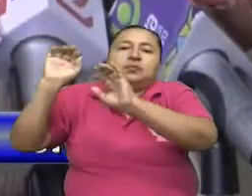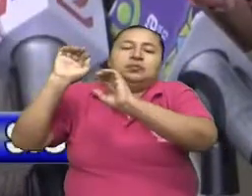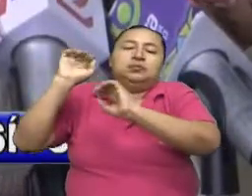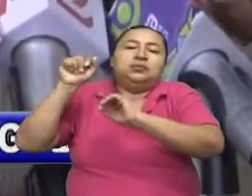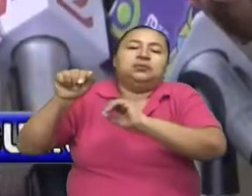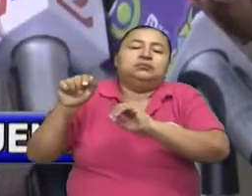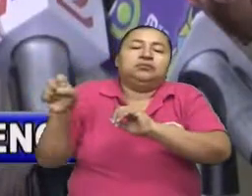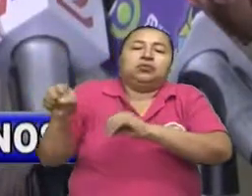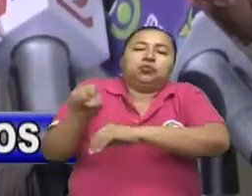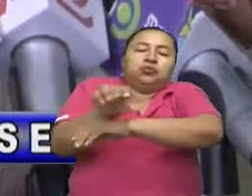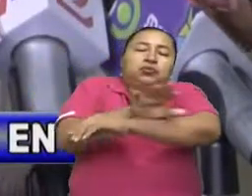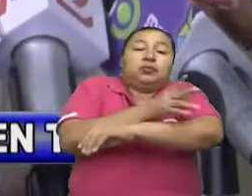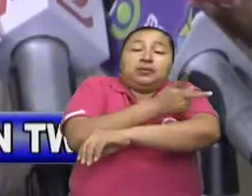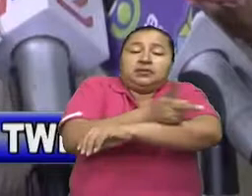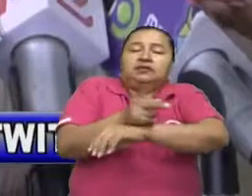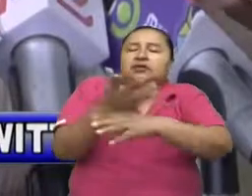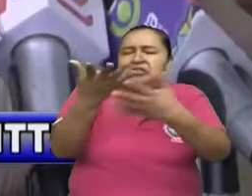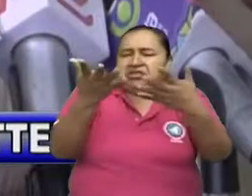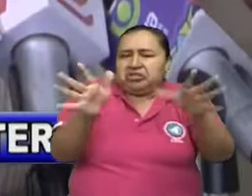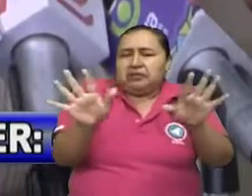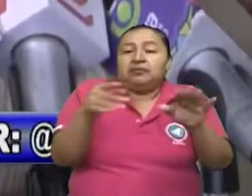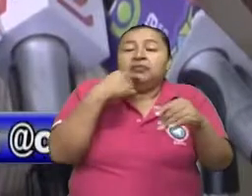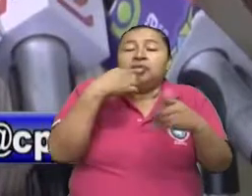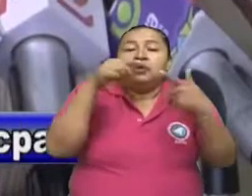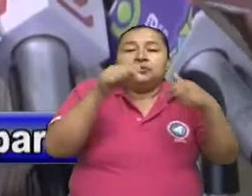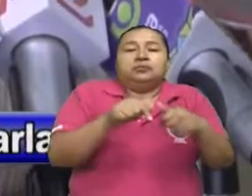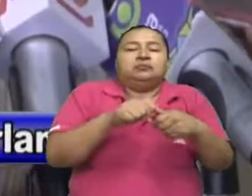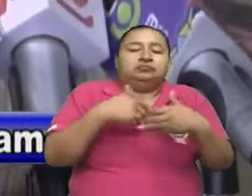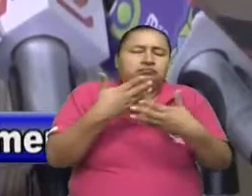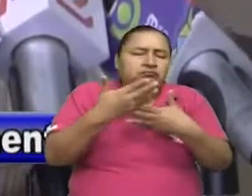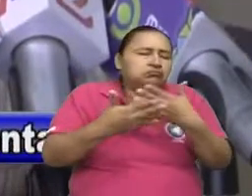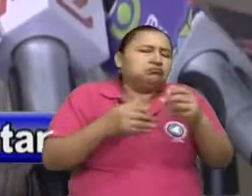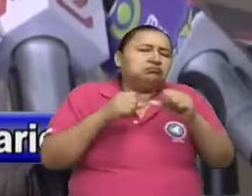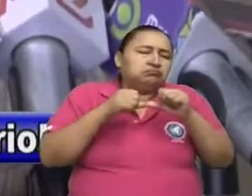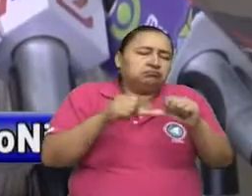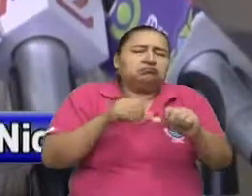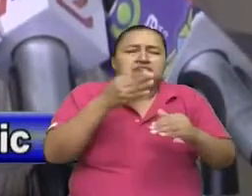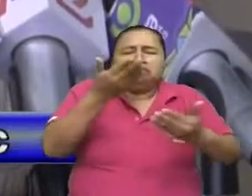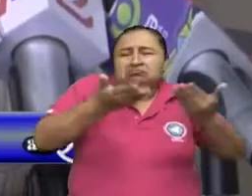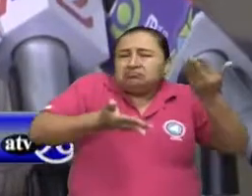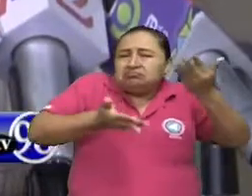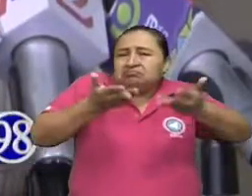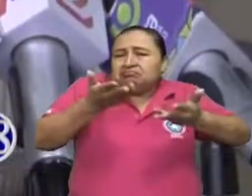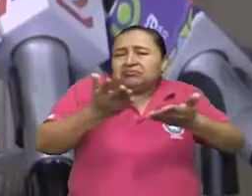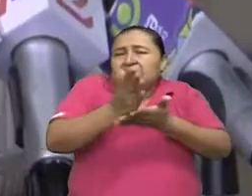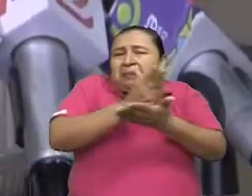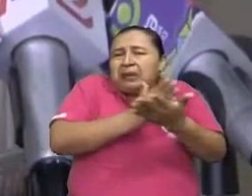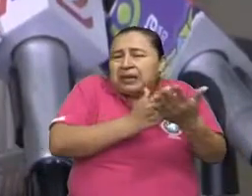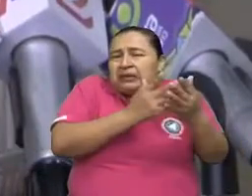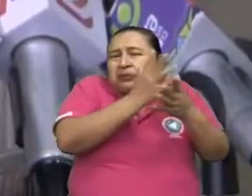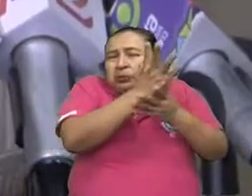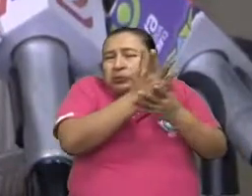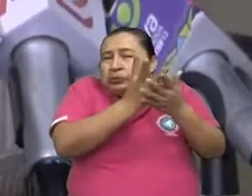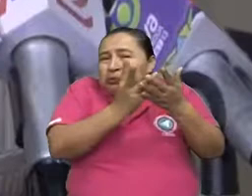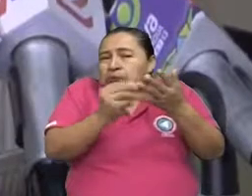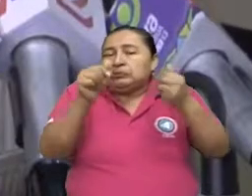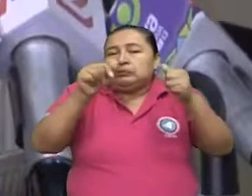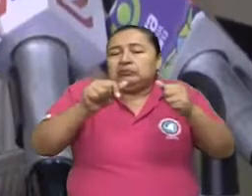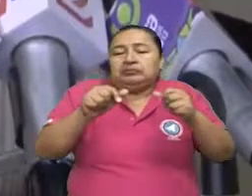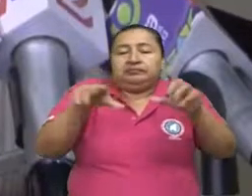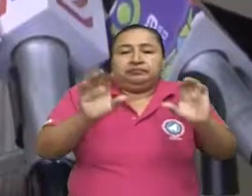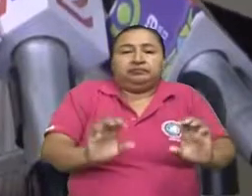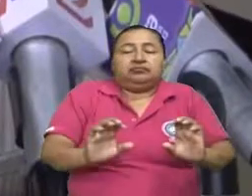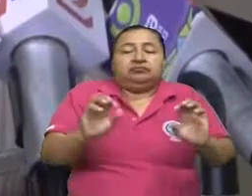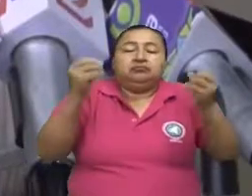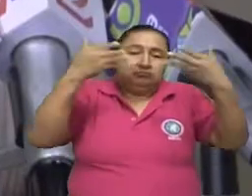del Océano Pacífico. Por tanto, aún va a ejercer algún grado de influencia para esta tarde y